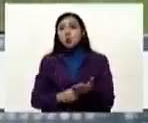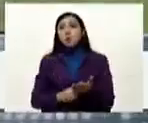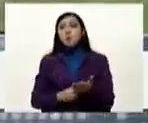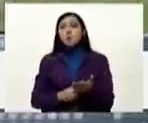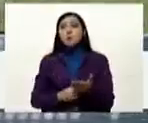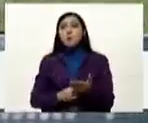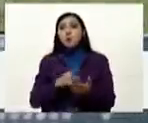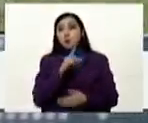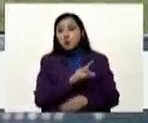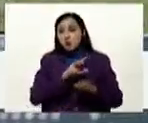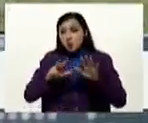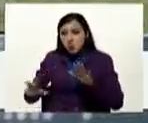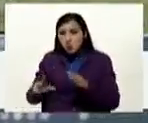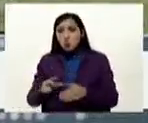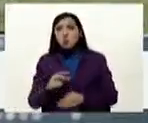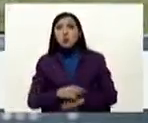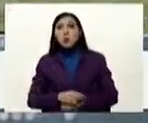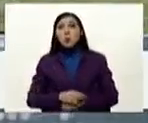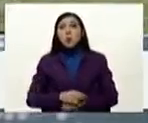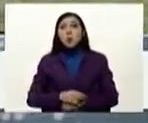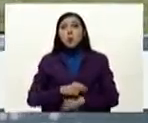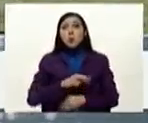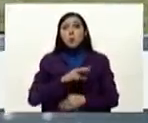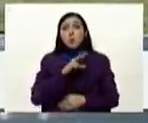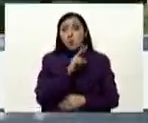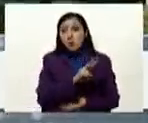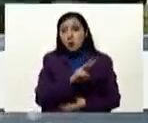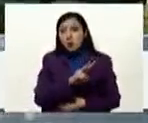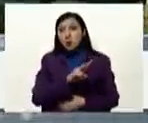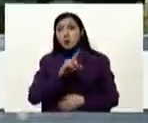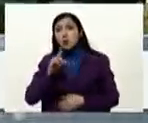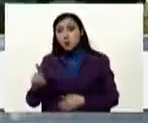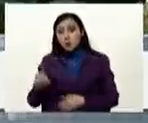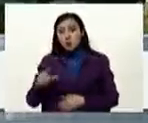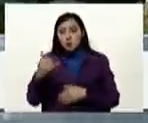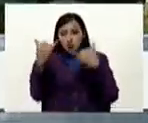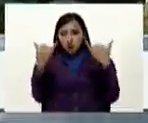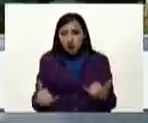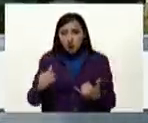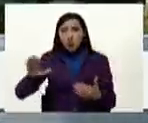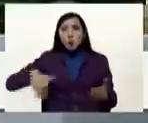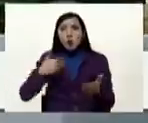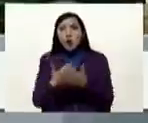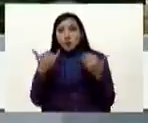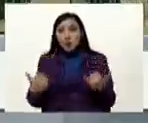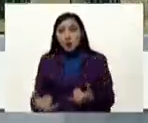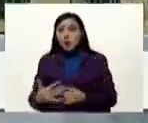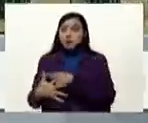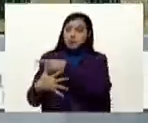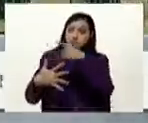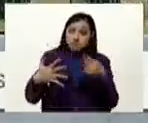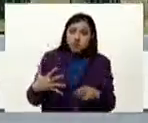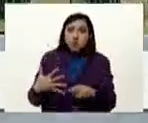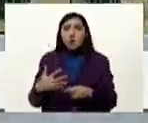18, 19, 20 y 21. 5 más